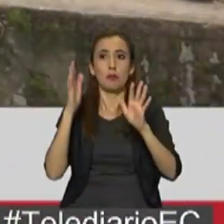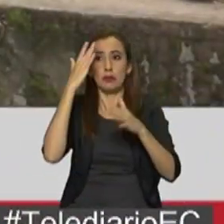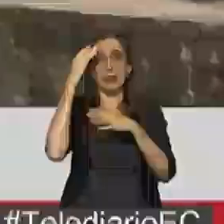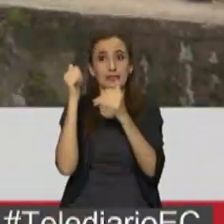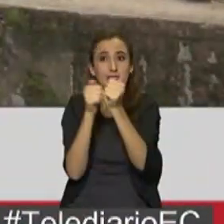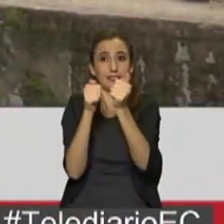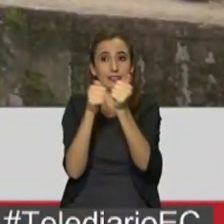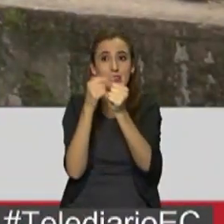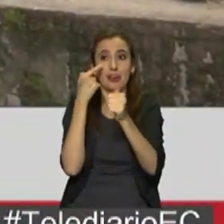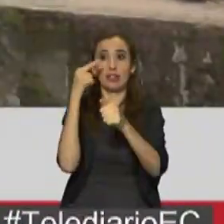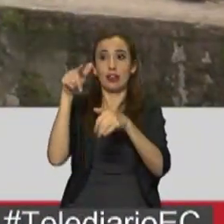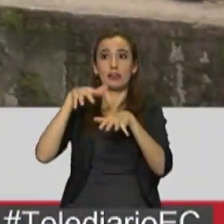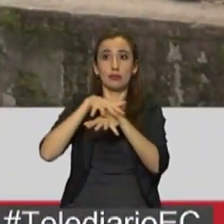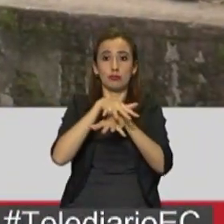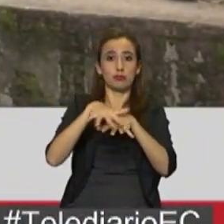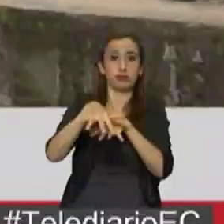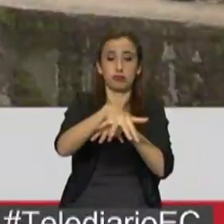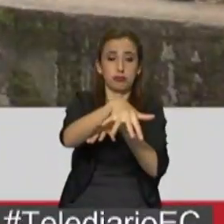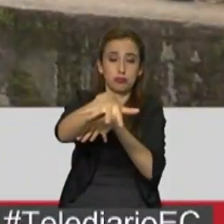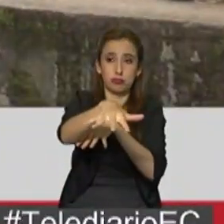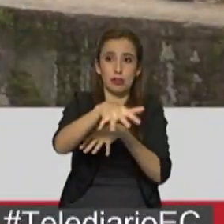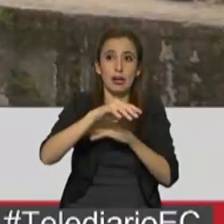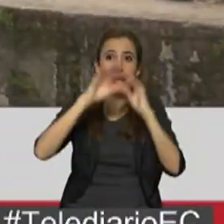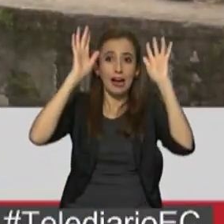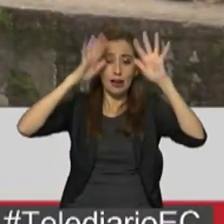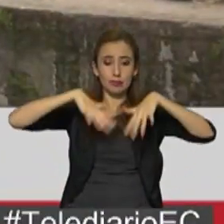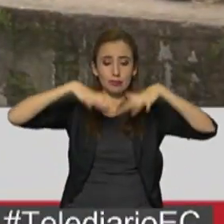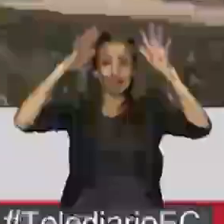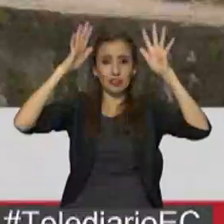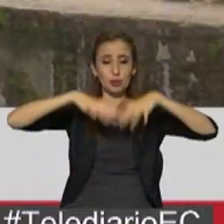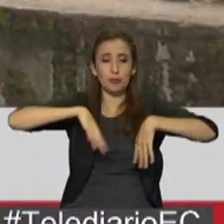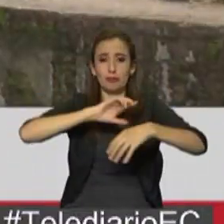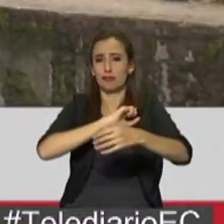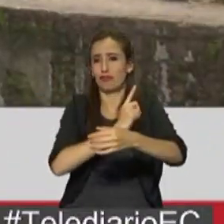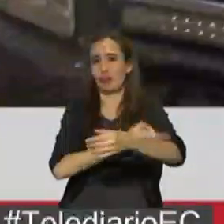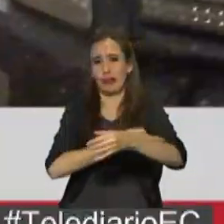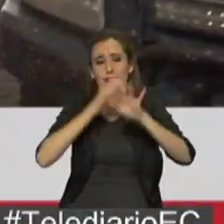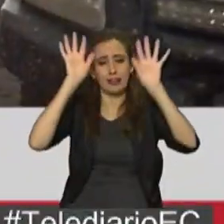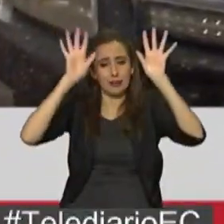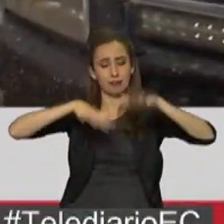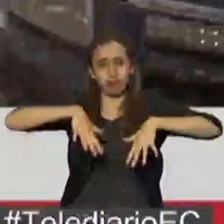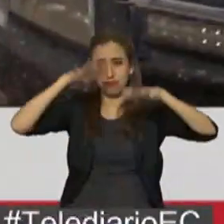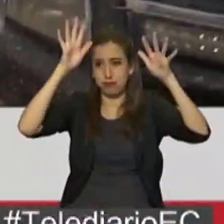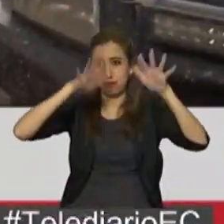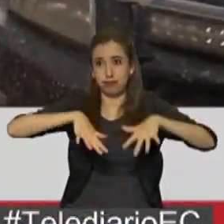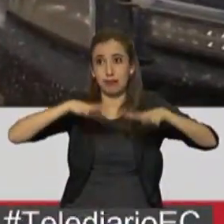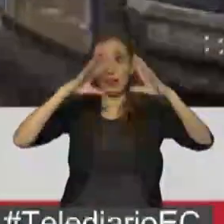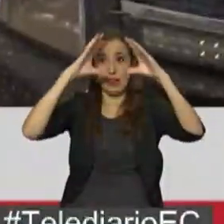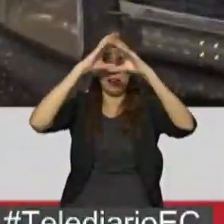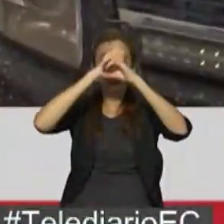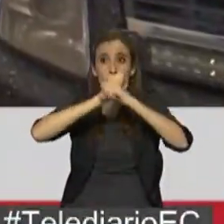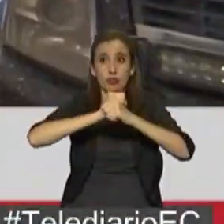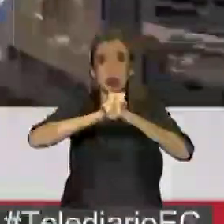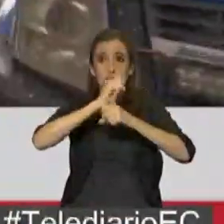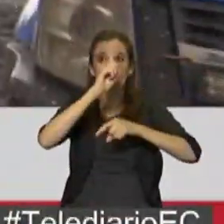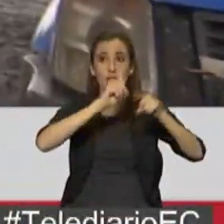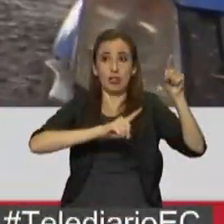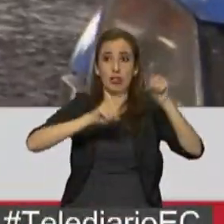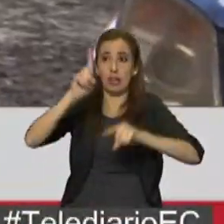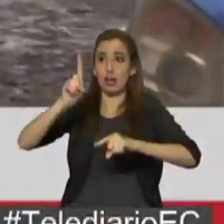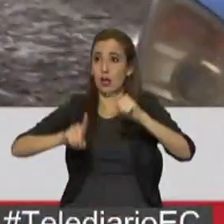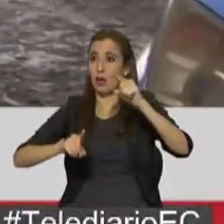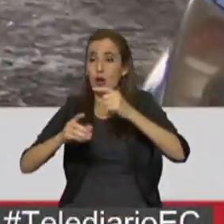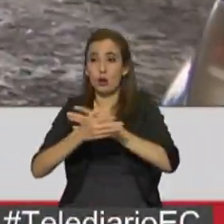en donde por una lluvia extraordinaria el día de ayer en la noche vieron afectadas sus